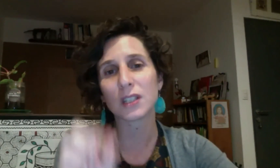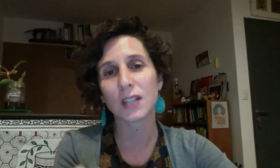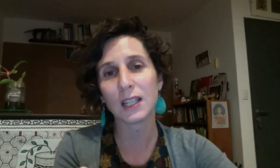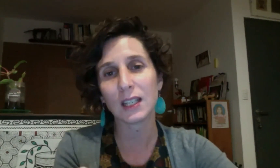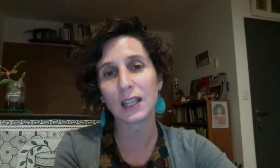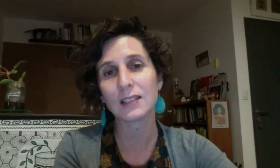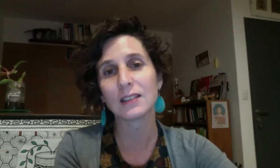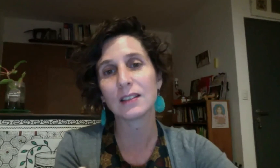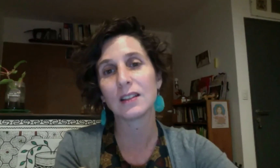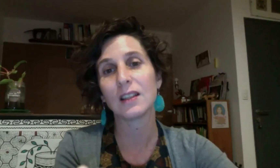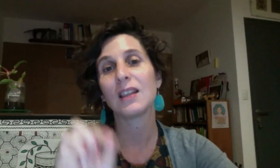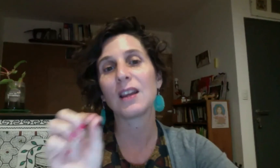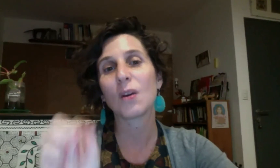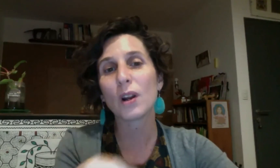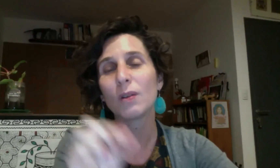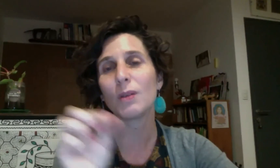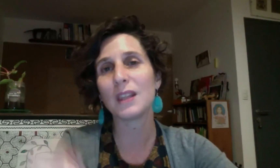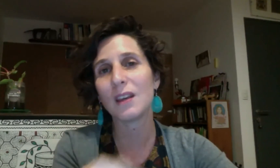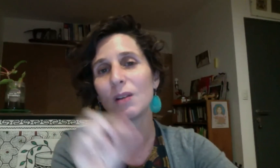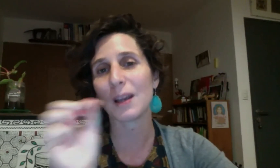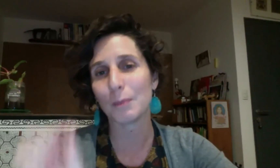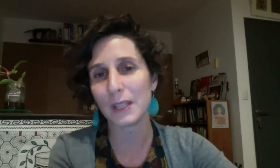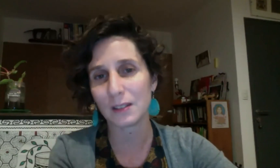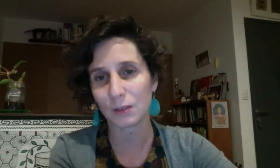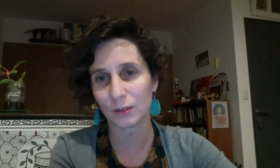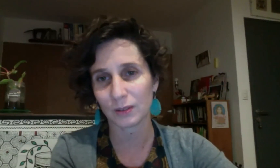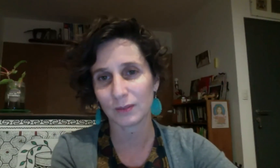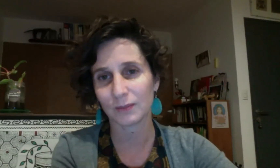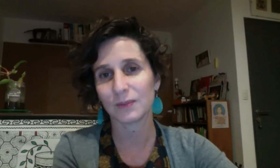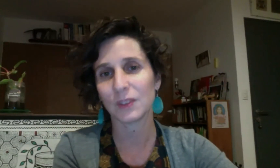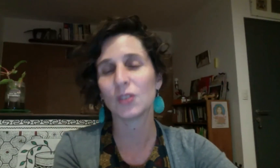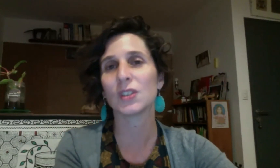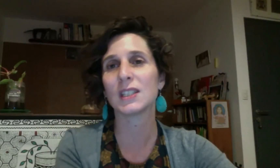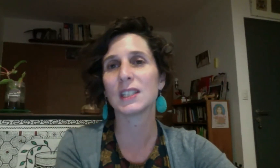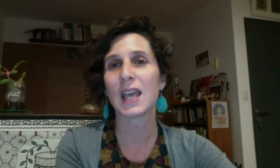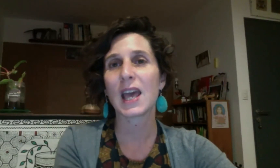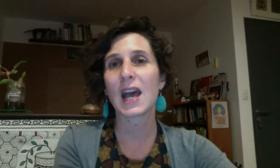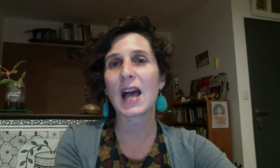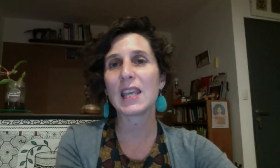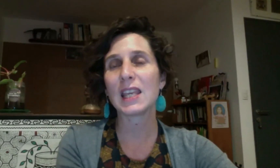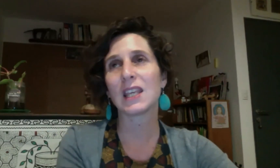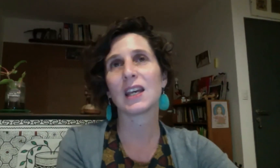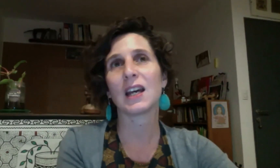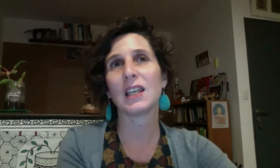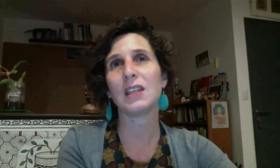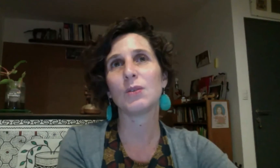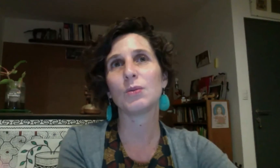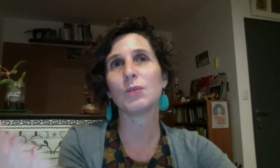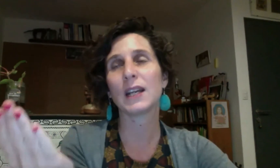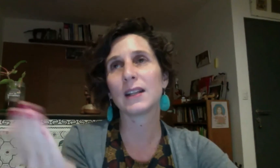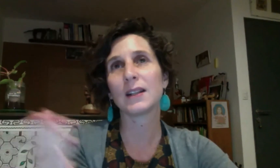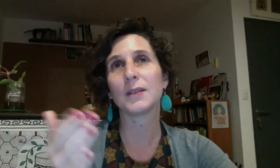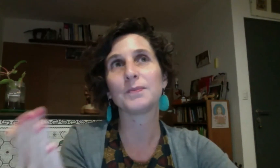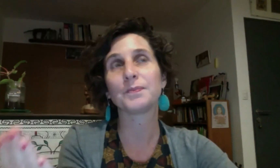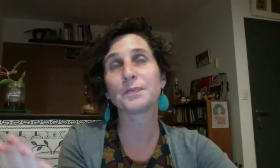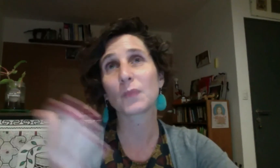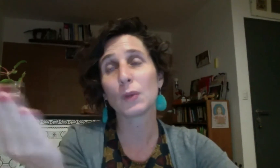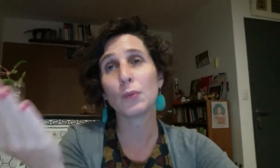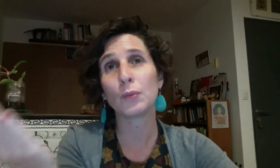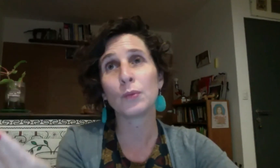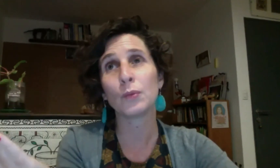los asháninkas de acuerdo al video que han visto, ¿no? Entonces, hay